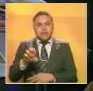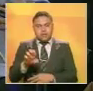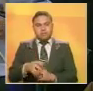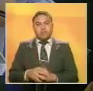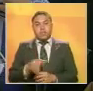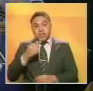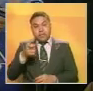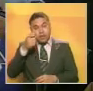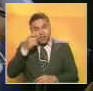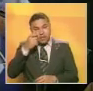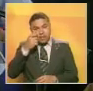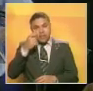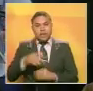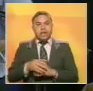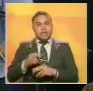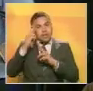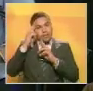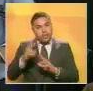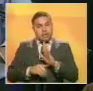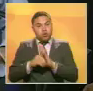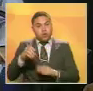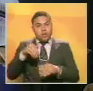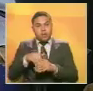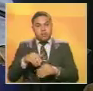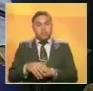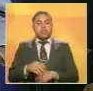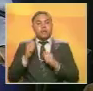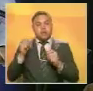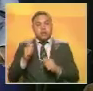velarán que se respete el buen desarrollo de la campaña para evitar las violaciones a la ley electoral.